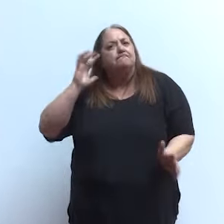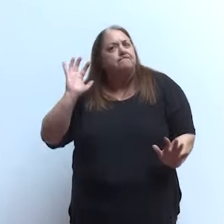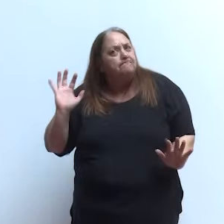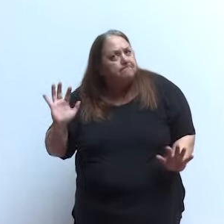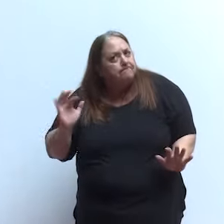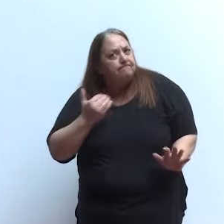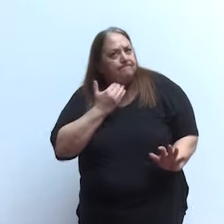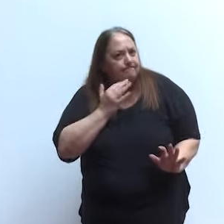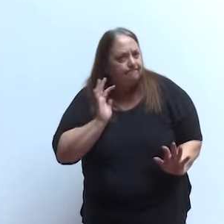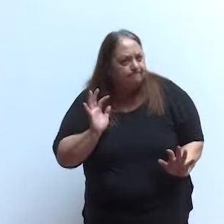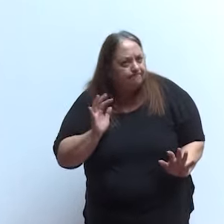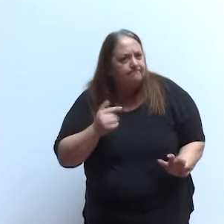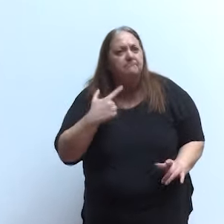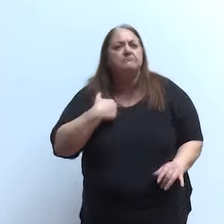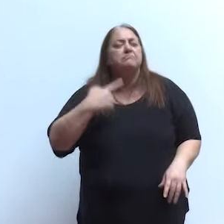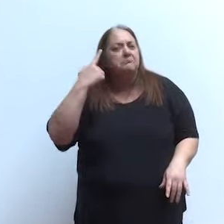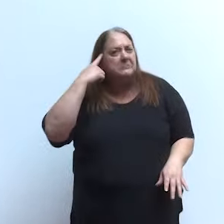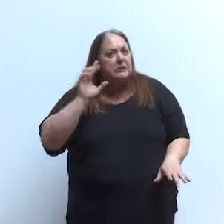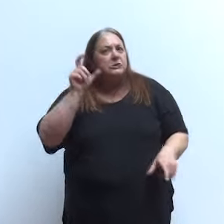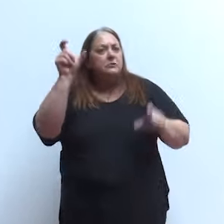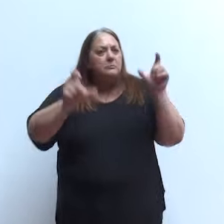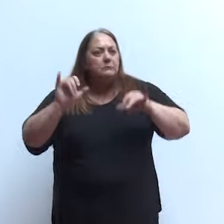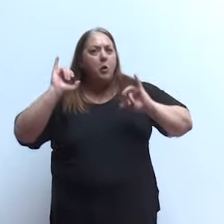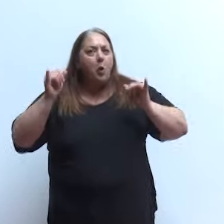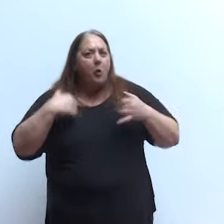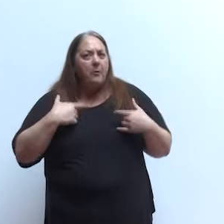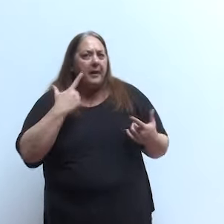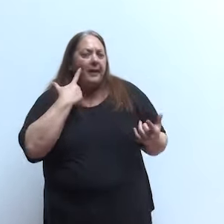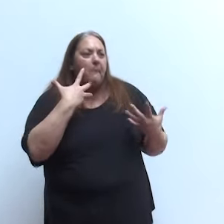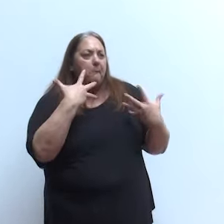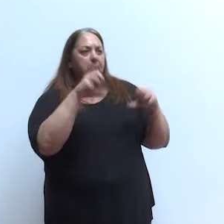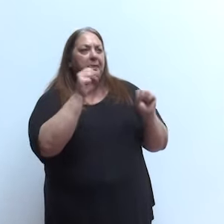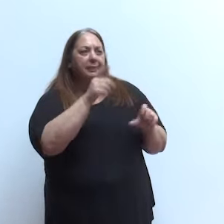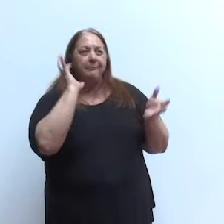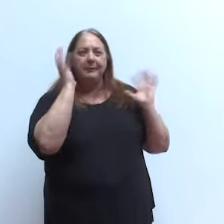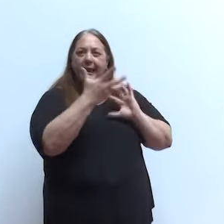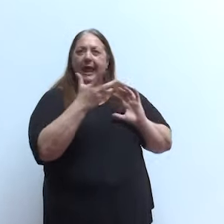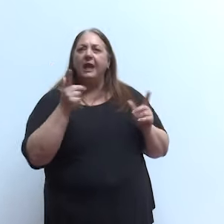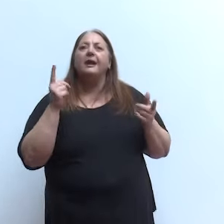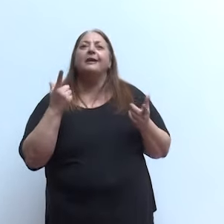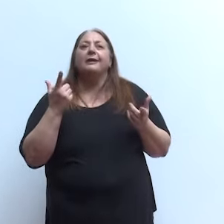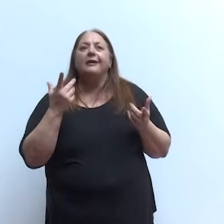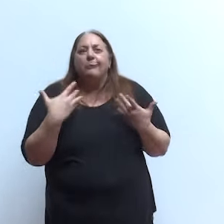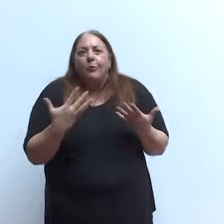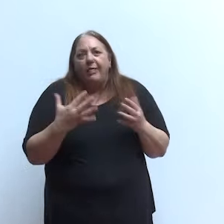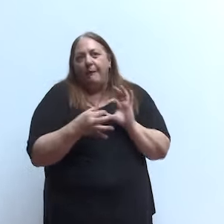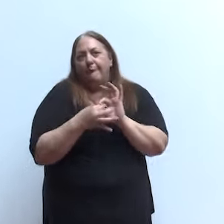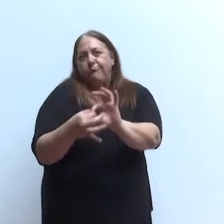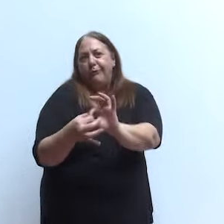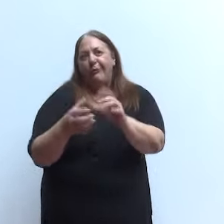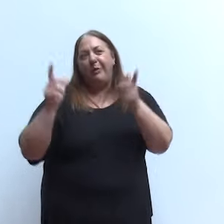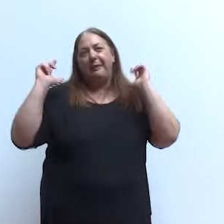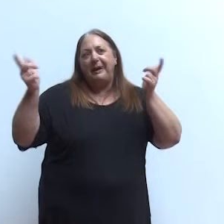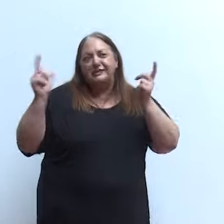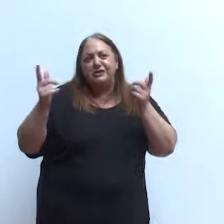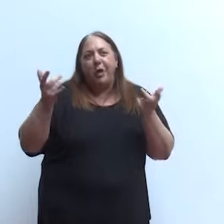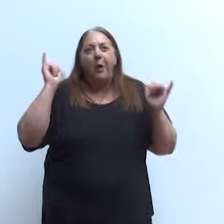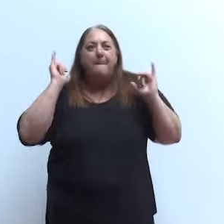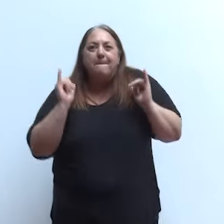ley no la oportunidad de divertirse no de de conectar con la con la pavada